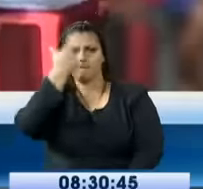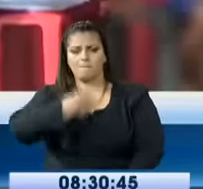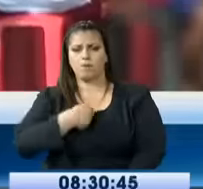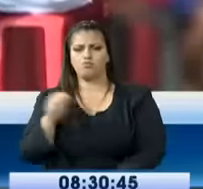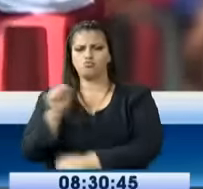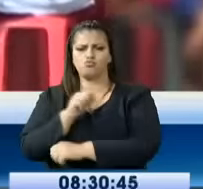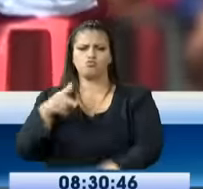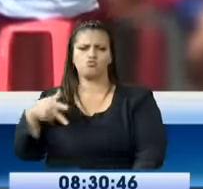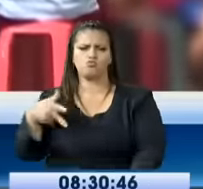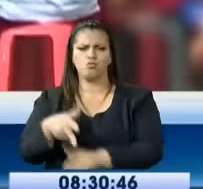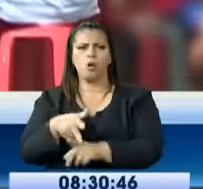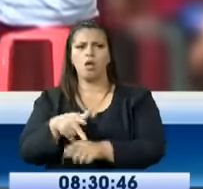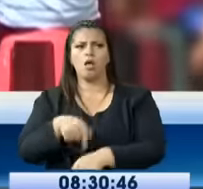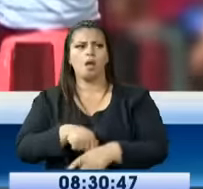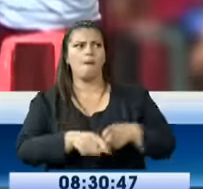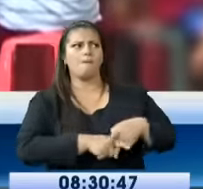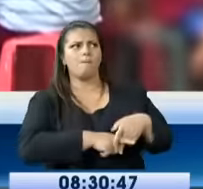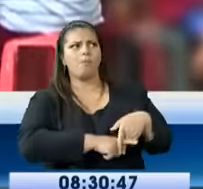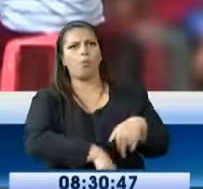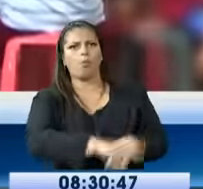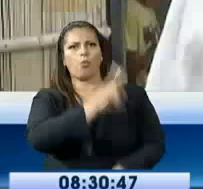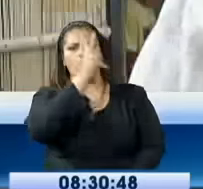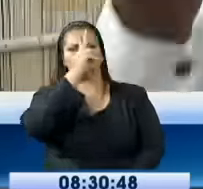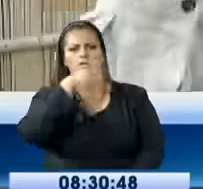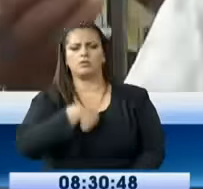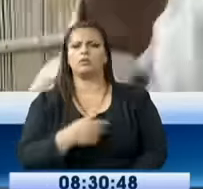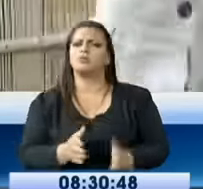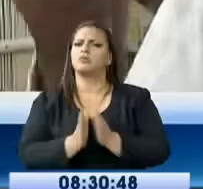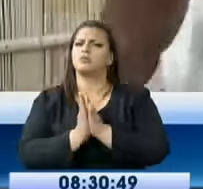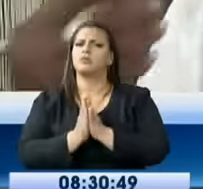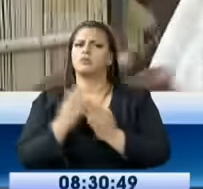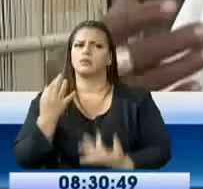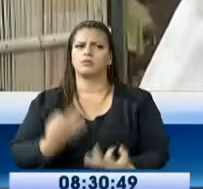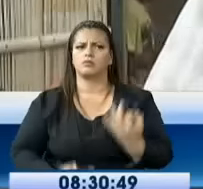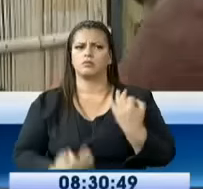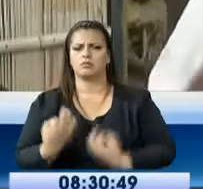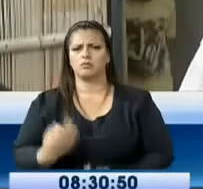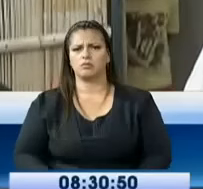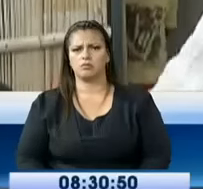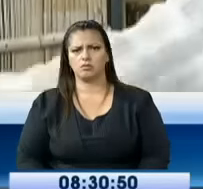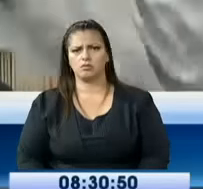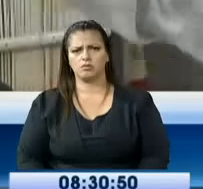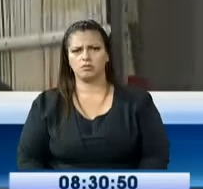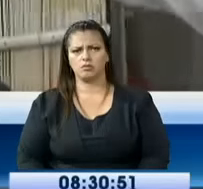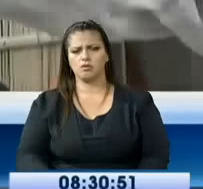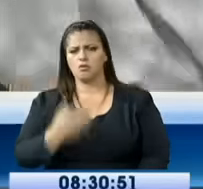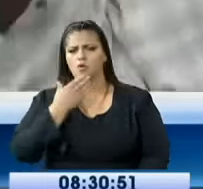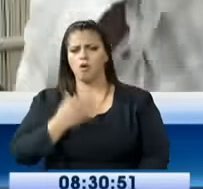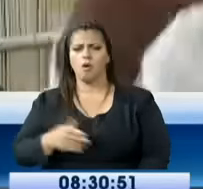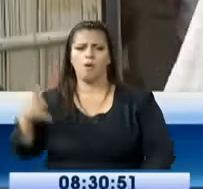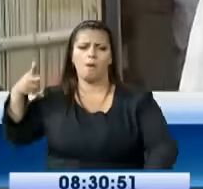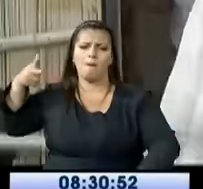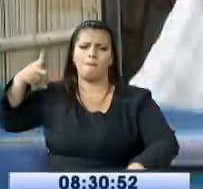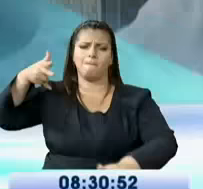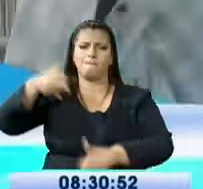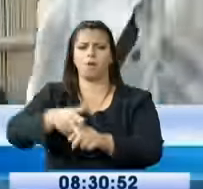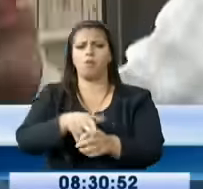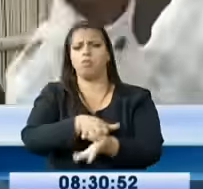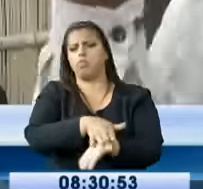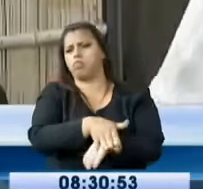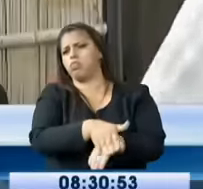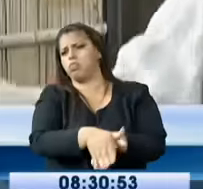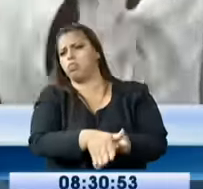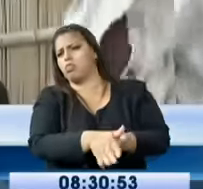mantiene conmocionado a todo un sector que clama por justicia. Ese desnaturalizado que arrastrar desde aquí ese niño hasta allá y no ha